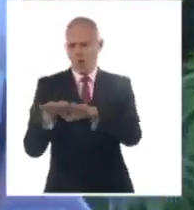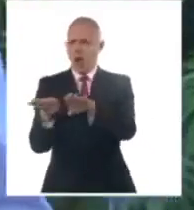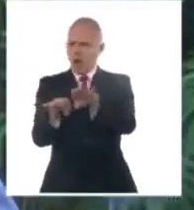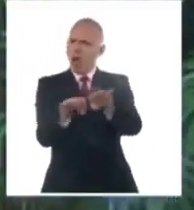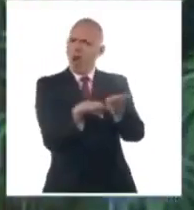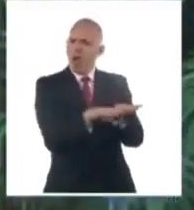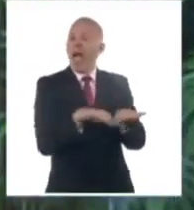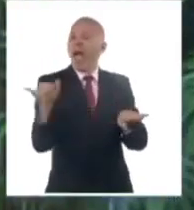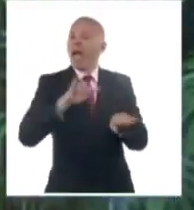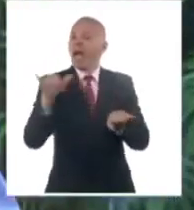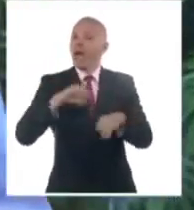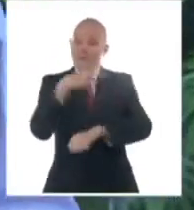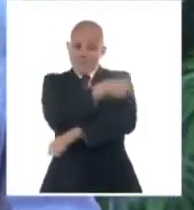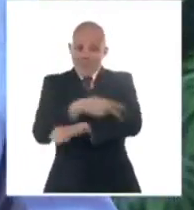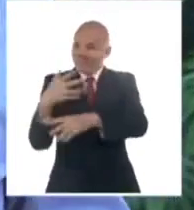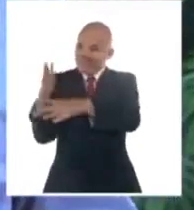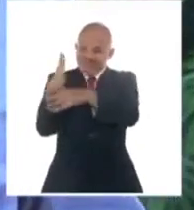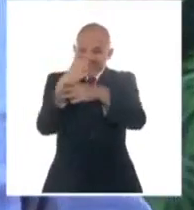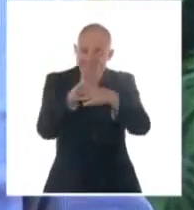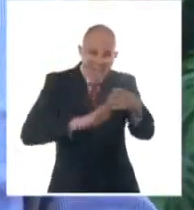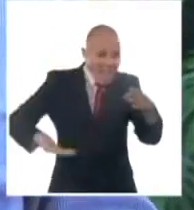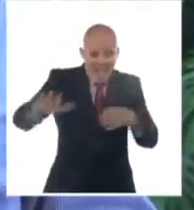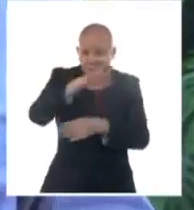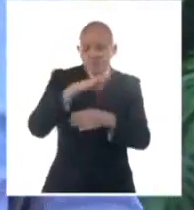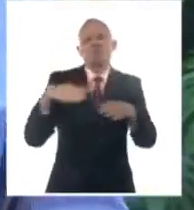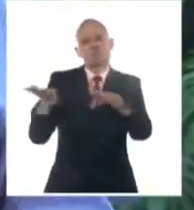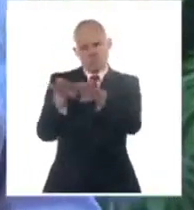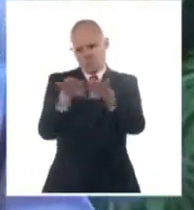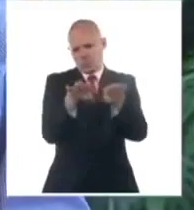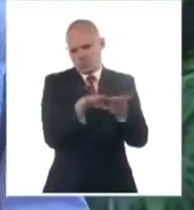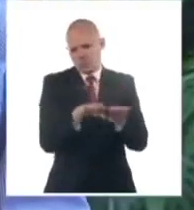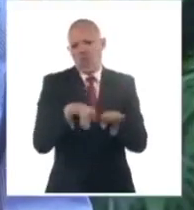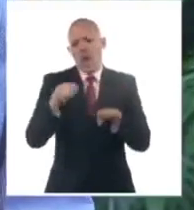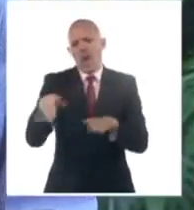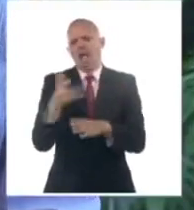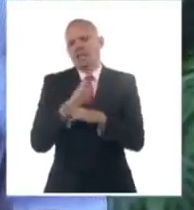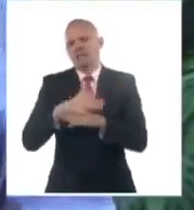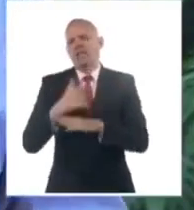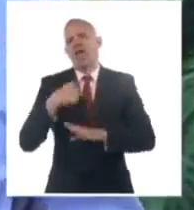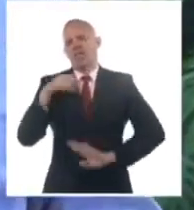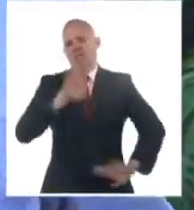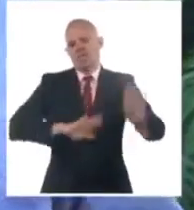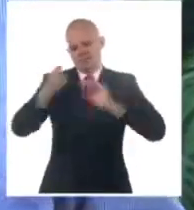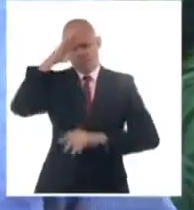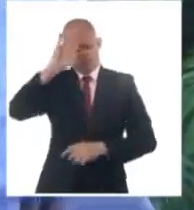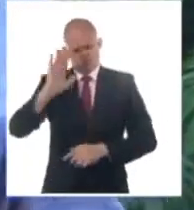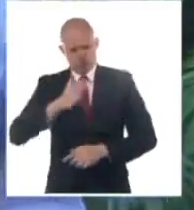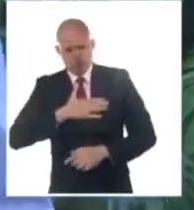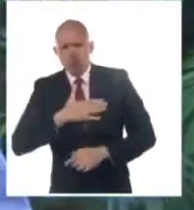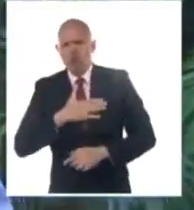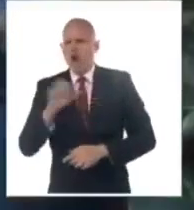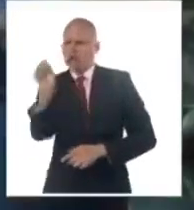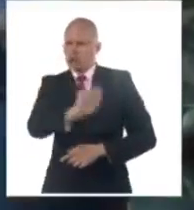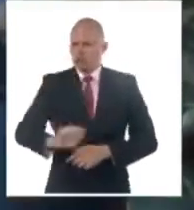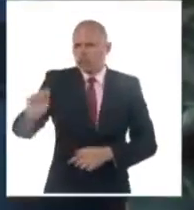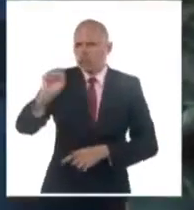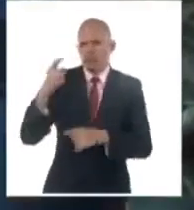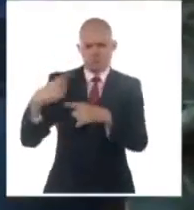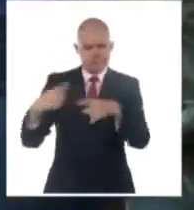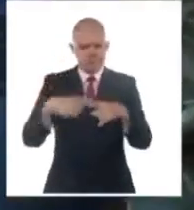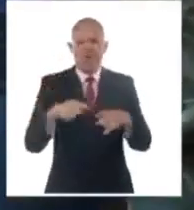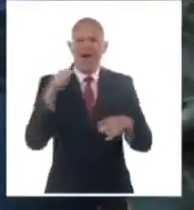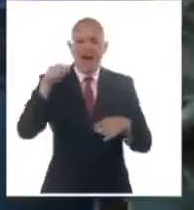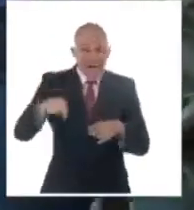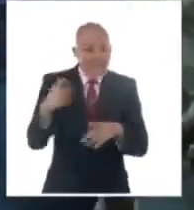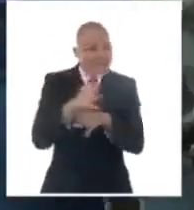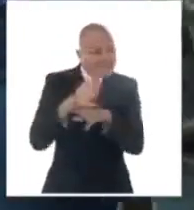la base de nuestro patriotismo, nuestro socialismo y nuestro internacionalismo. Ese es el futuro